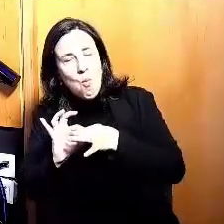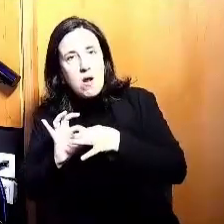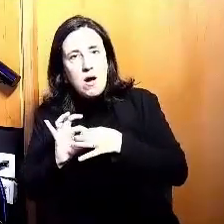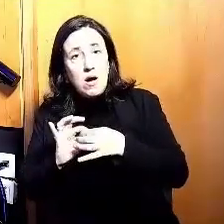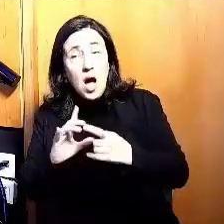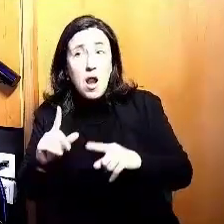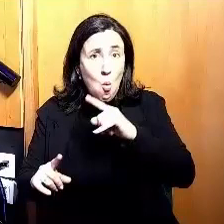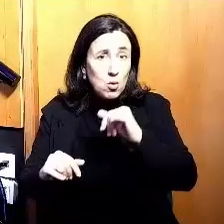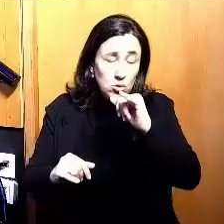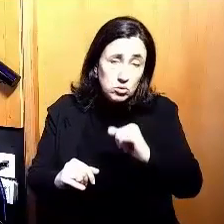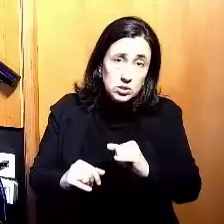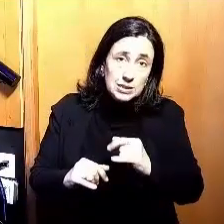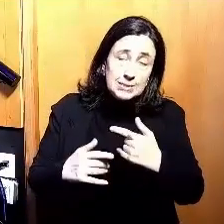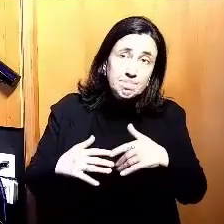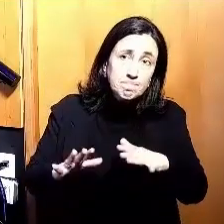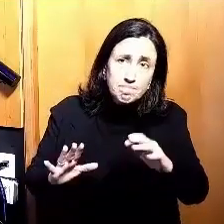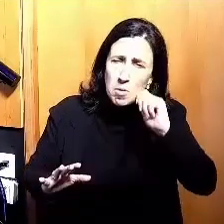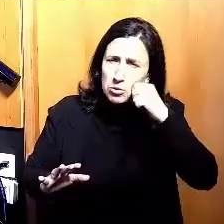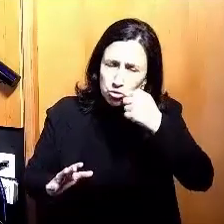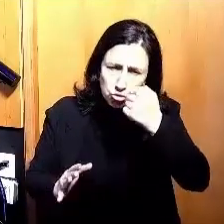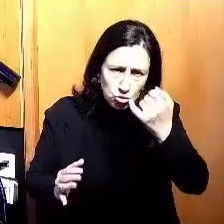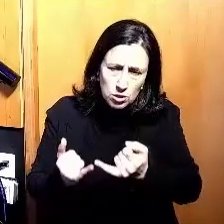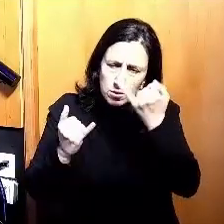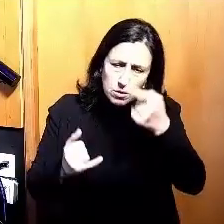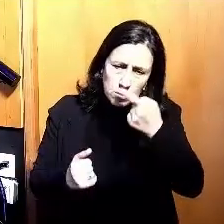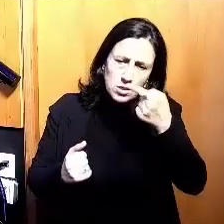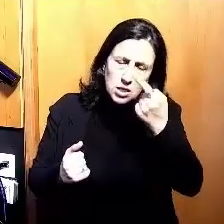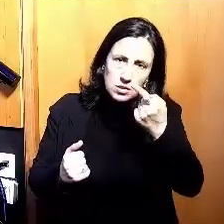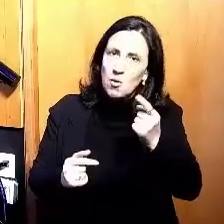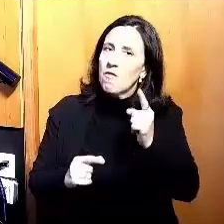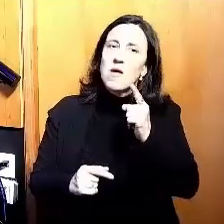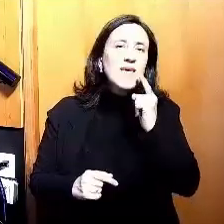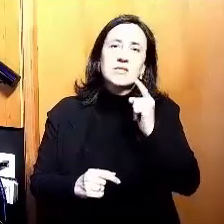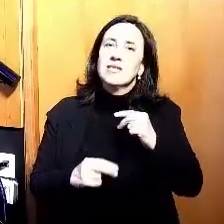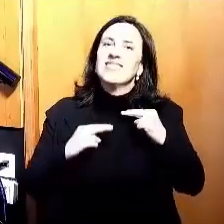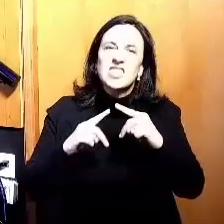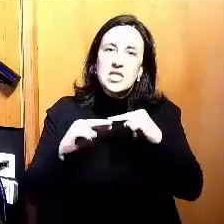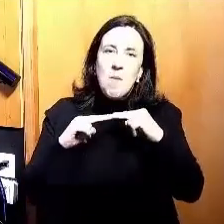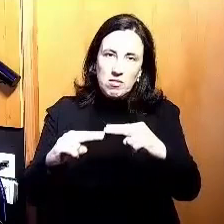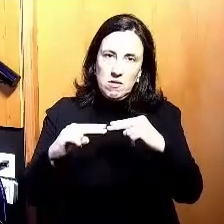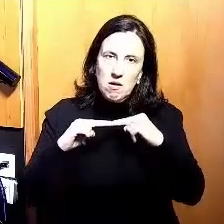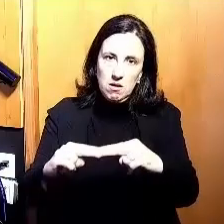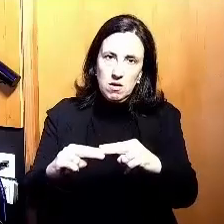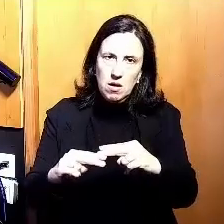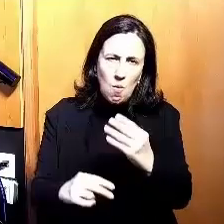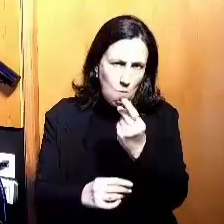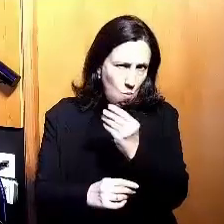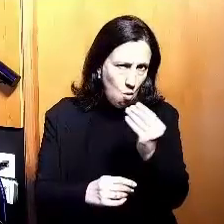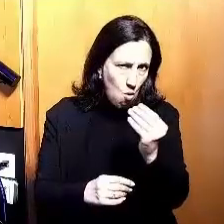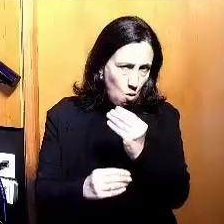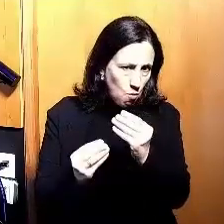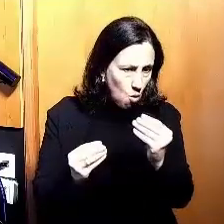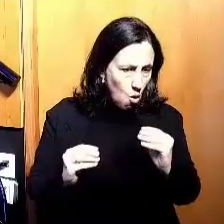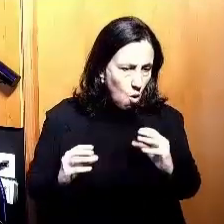donde sí, y se dieron cosas maravillosas, pero de manera sistemática, muy pocos grupos tuvieron el